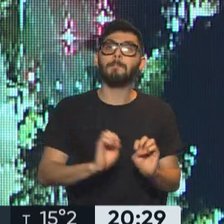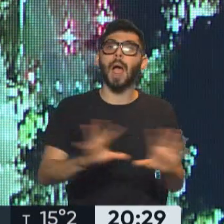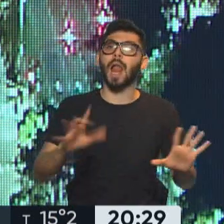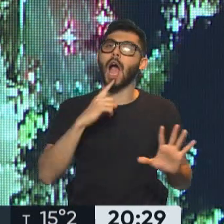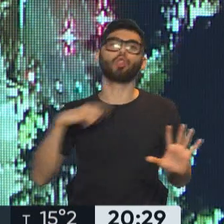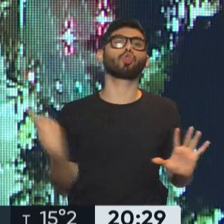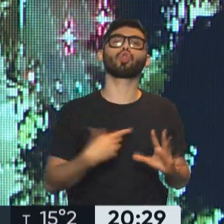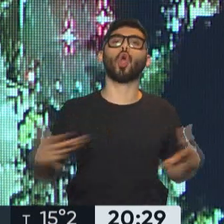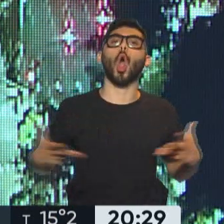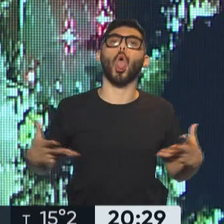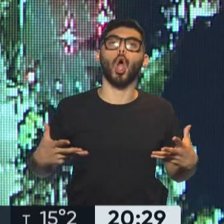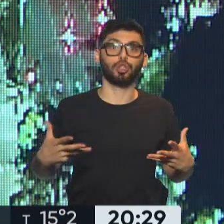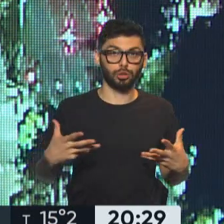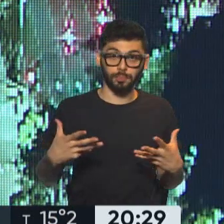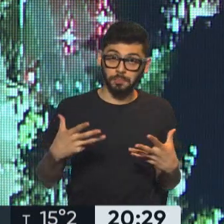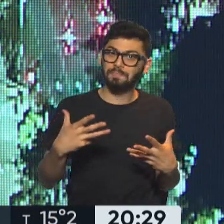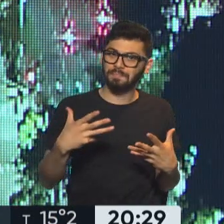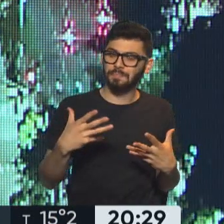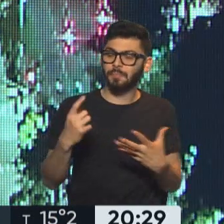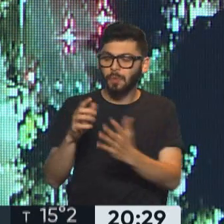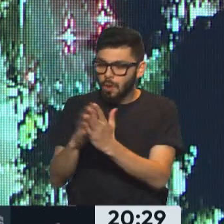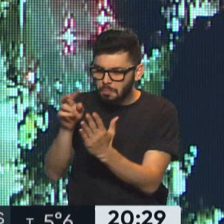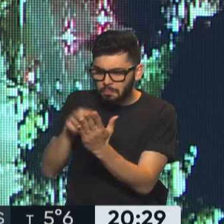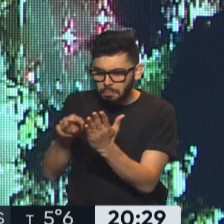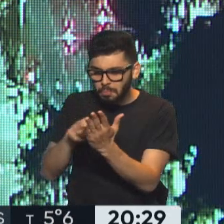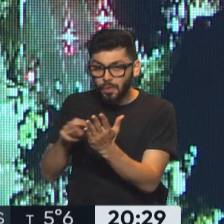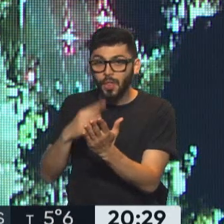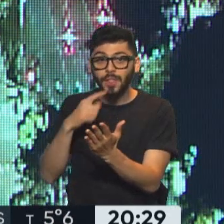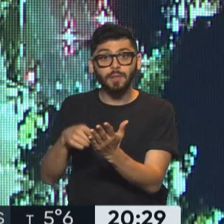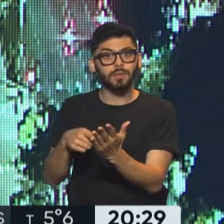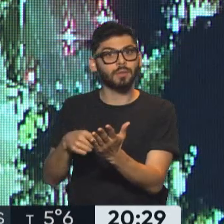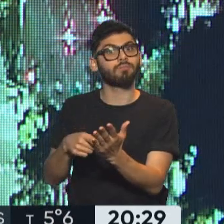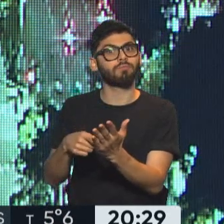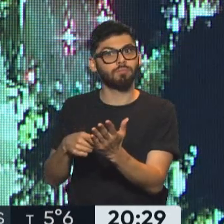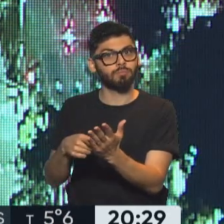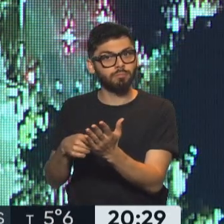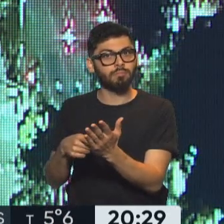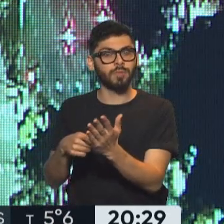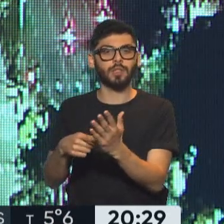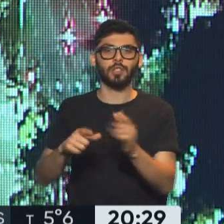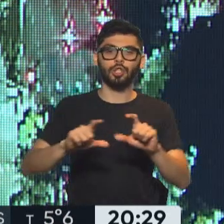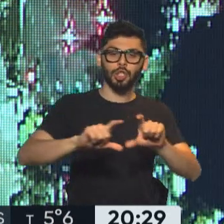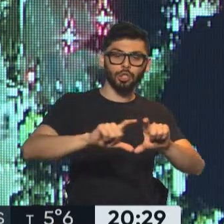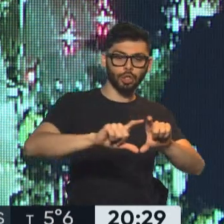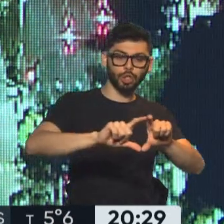esa novela de Camila, descubre el brutal daño que le ha hecho la